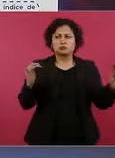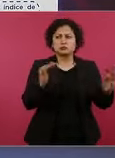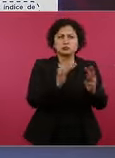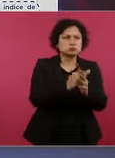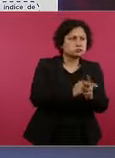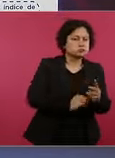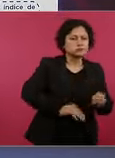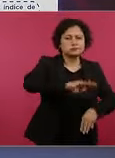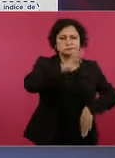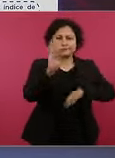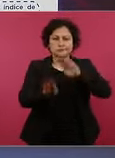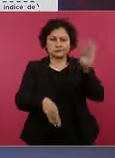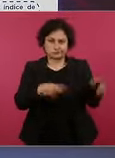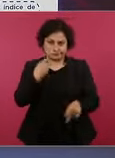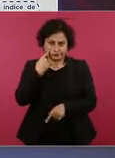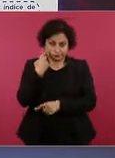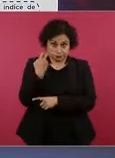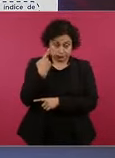la punta.